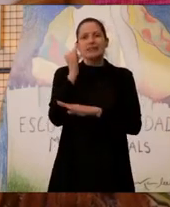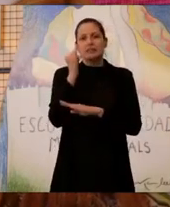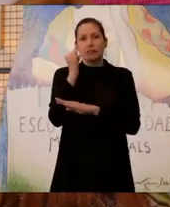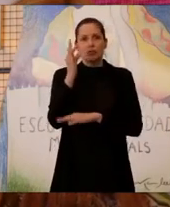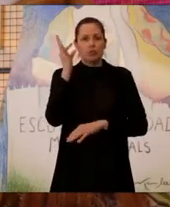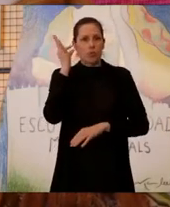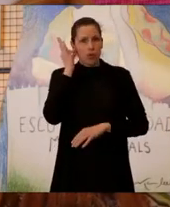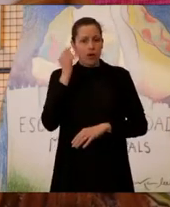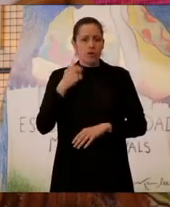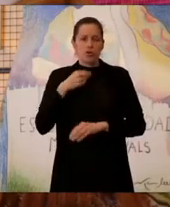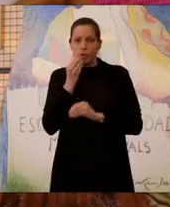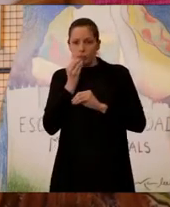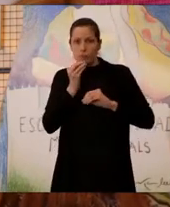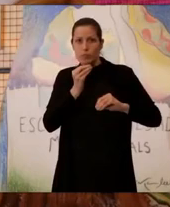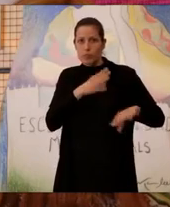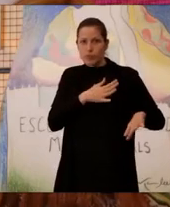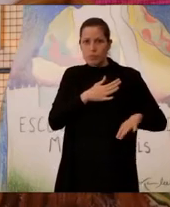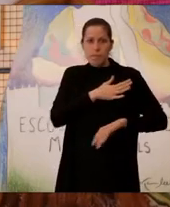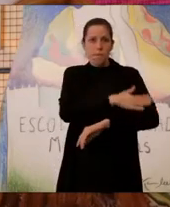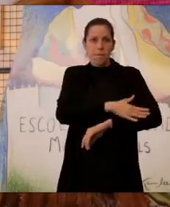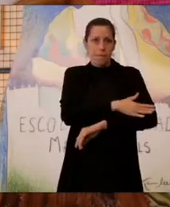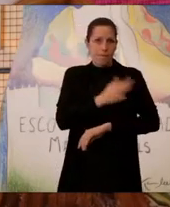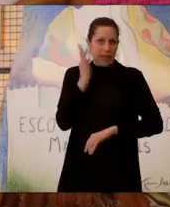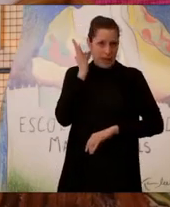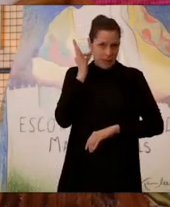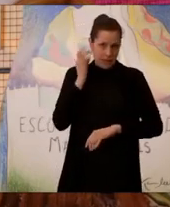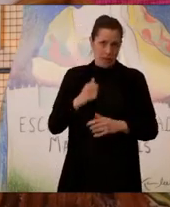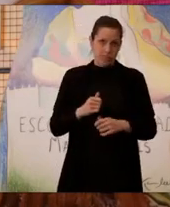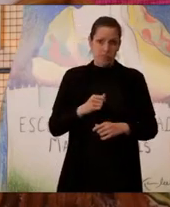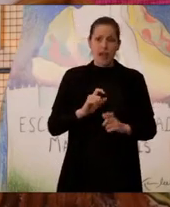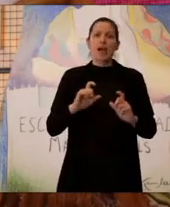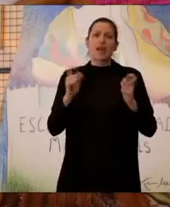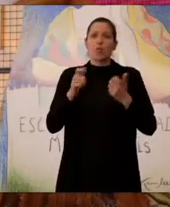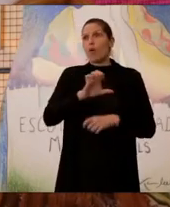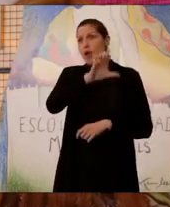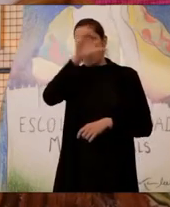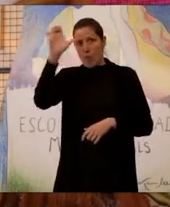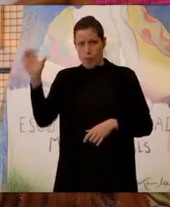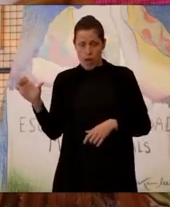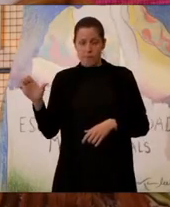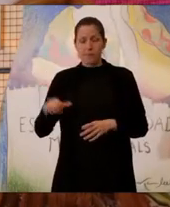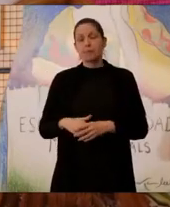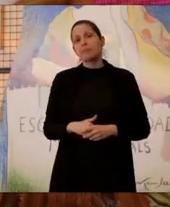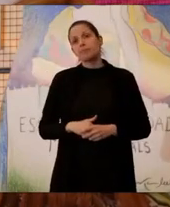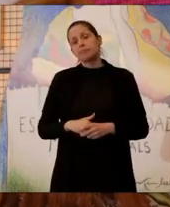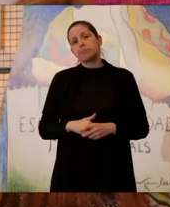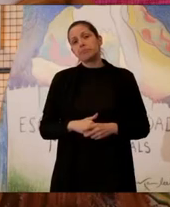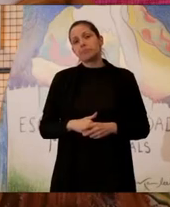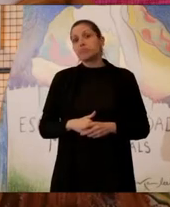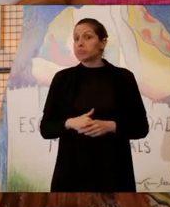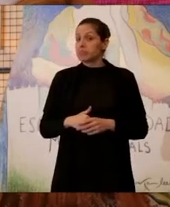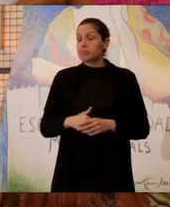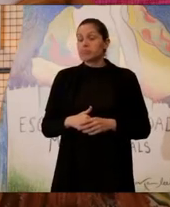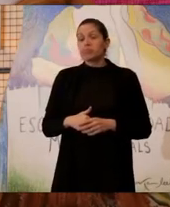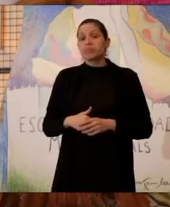y era una reunión de ministros europeos bueno de la Unión Europea que estaban